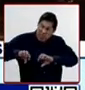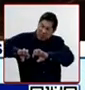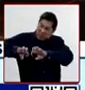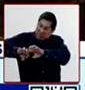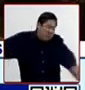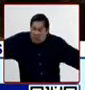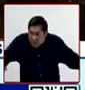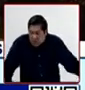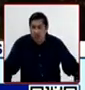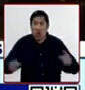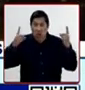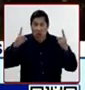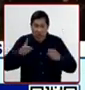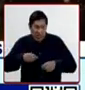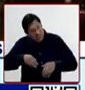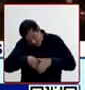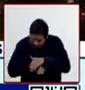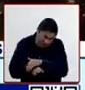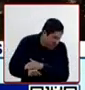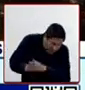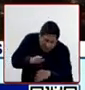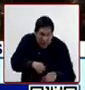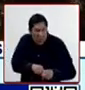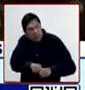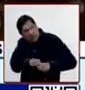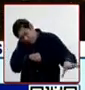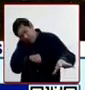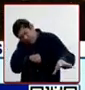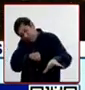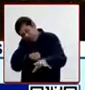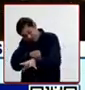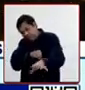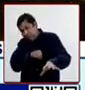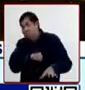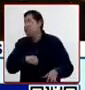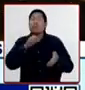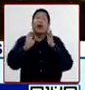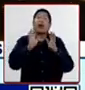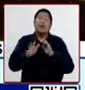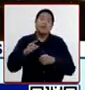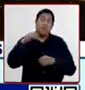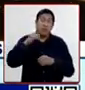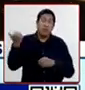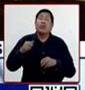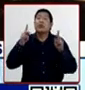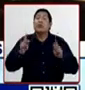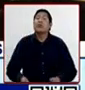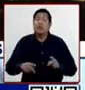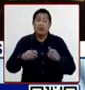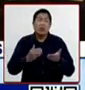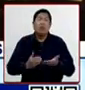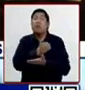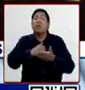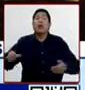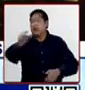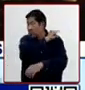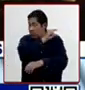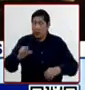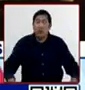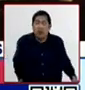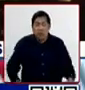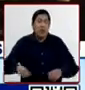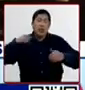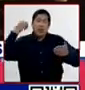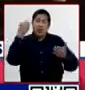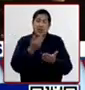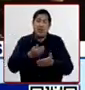acceder. Vamos a hablar con otra persona justamente que se encuentra en este lugar, es parte de la gobernación, quienes también